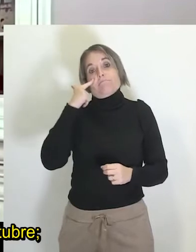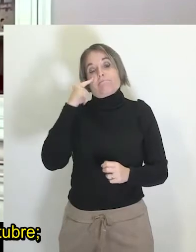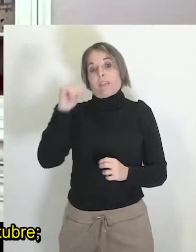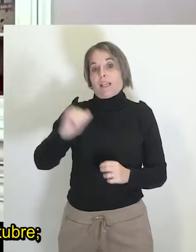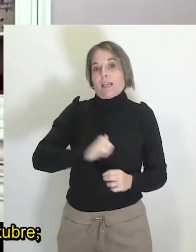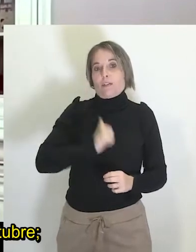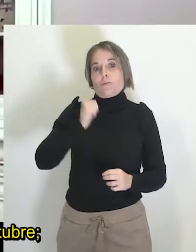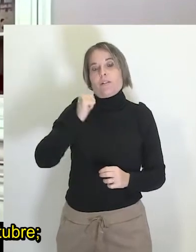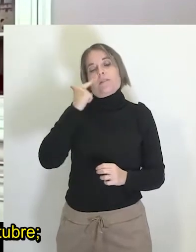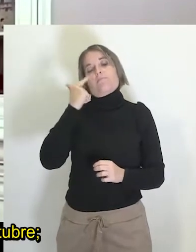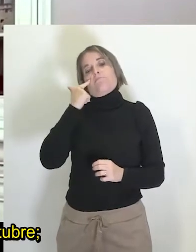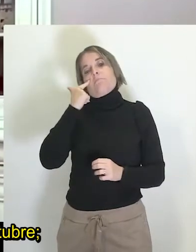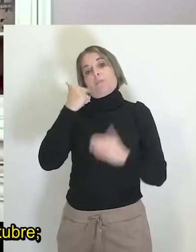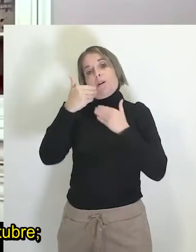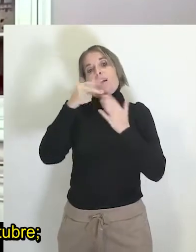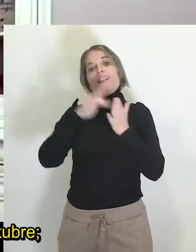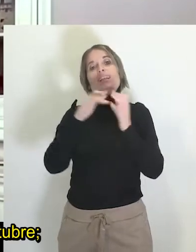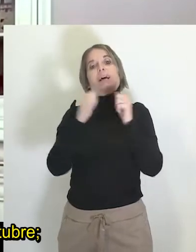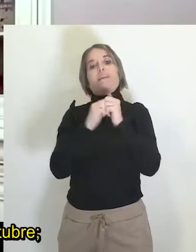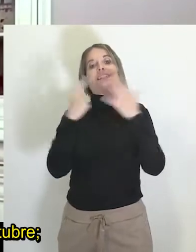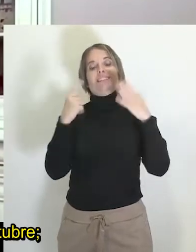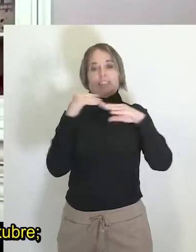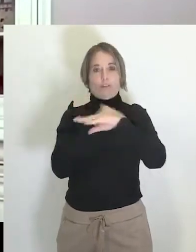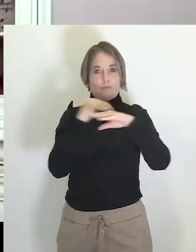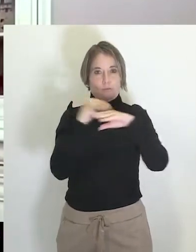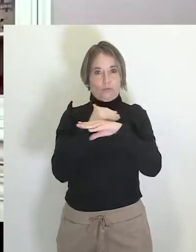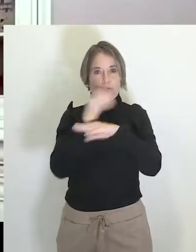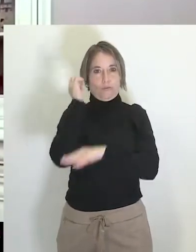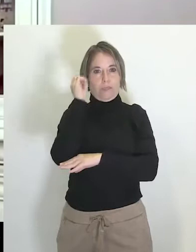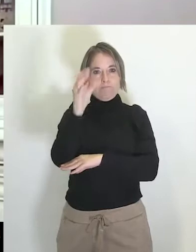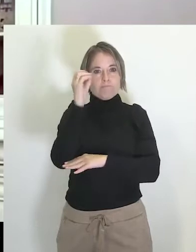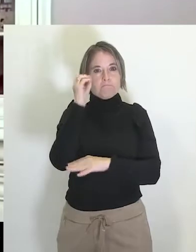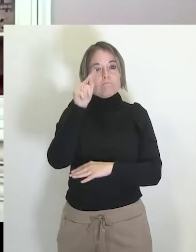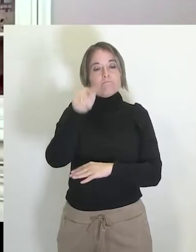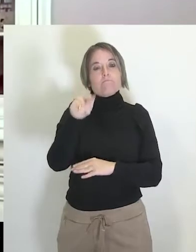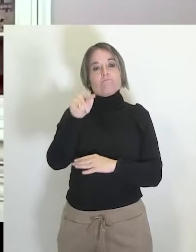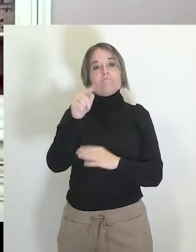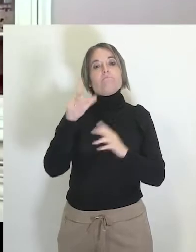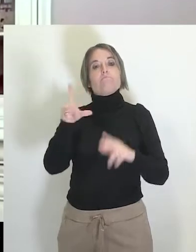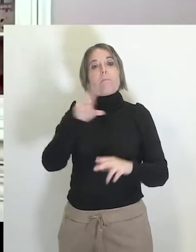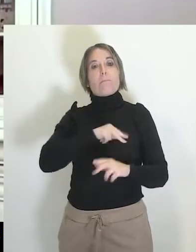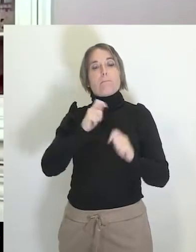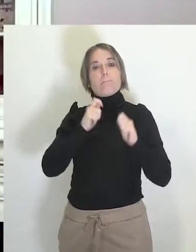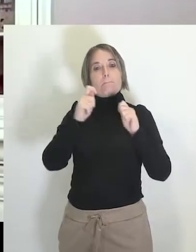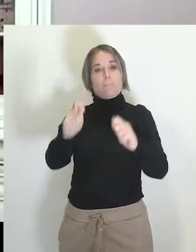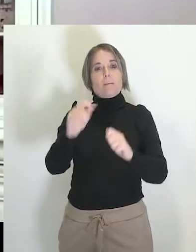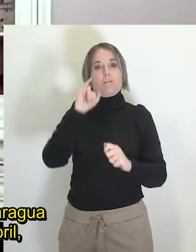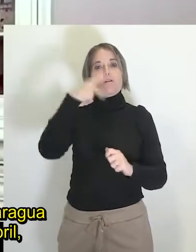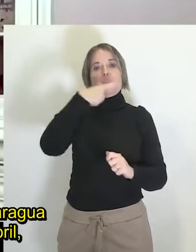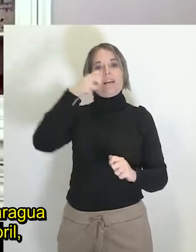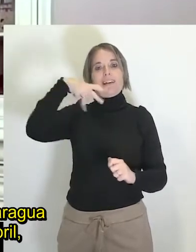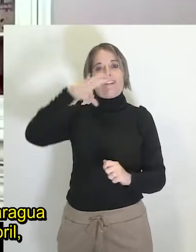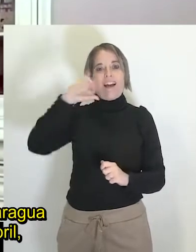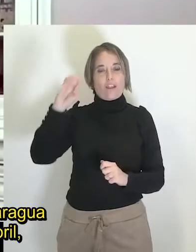pues casualidad, va a ser emitida el día 26 de octubre, día en el que va a recibir el premio Ignacio